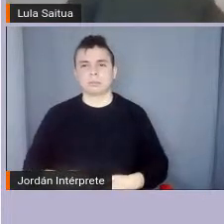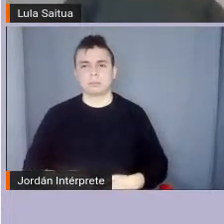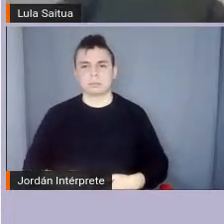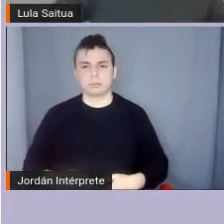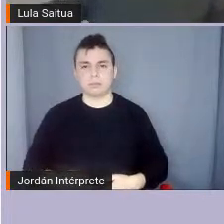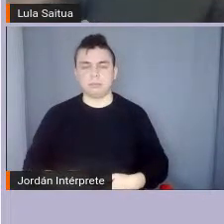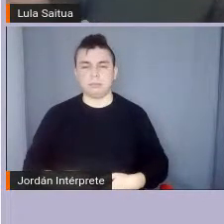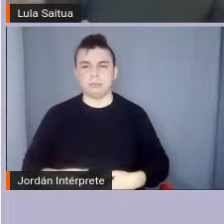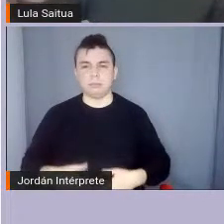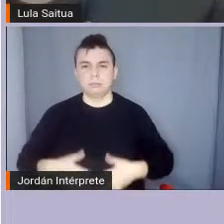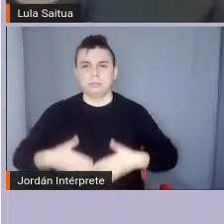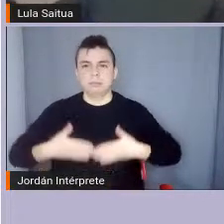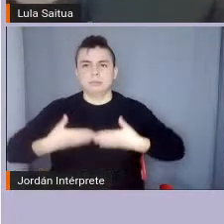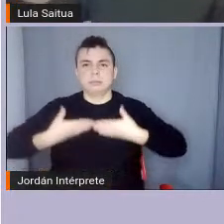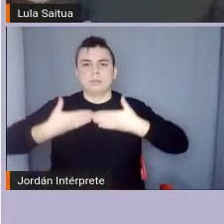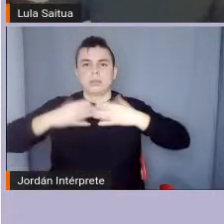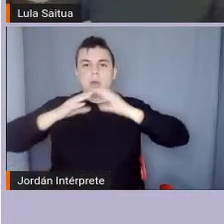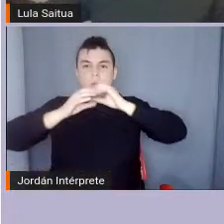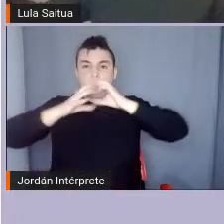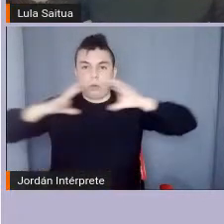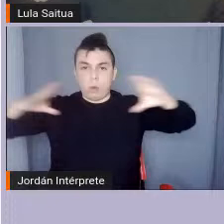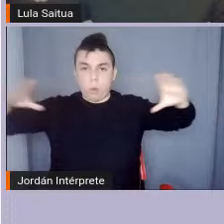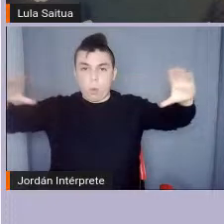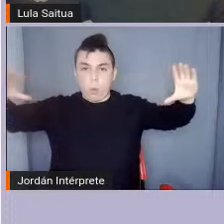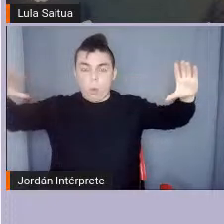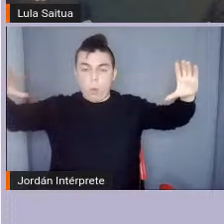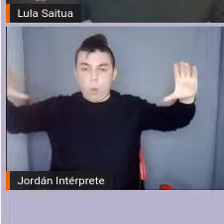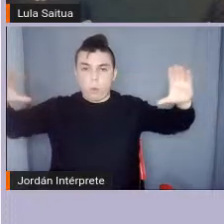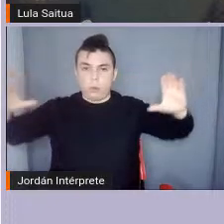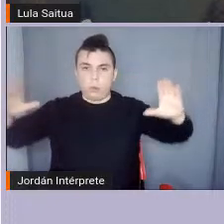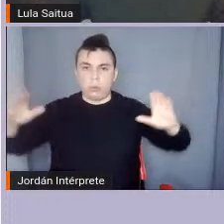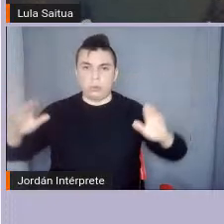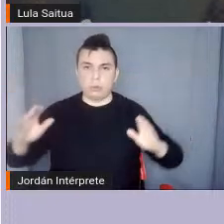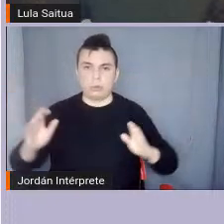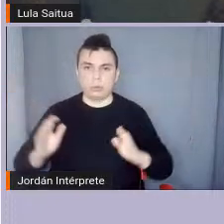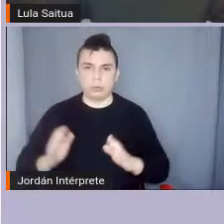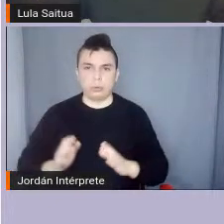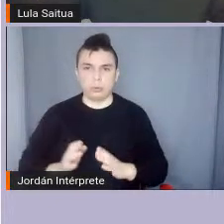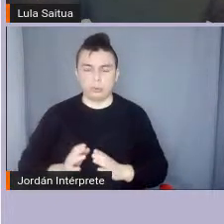globo. Tomamos aire y botamos.